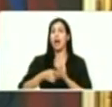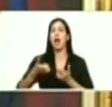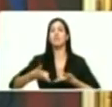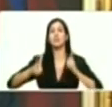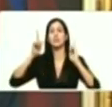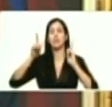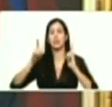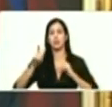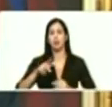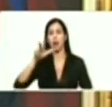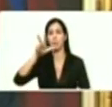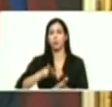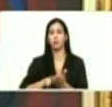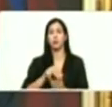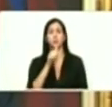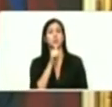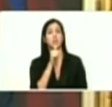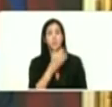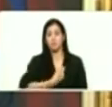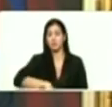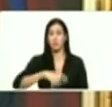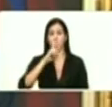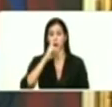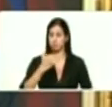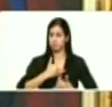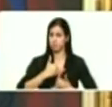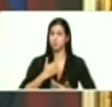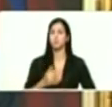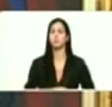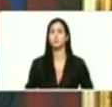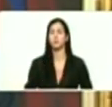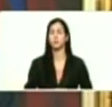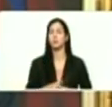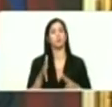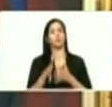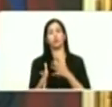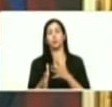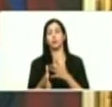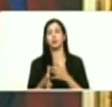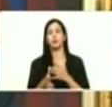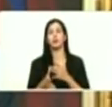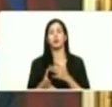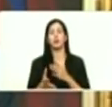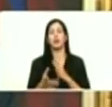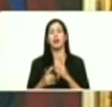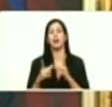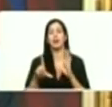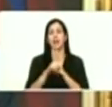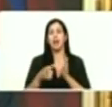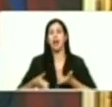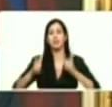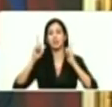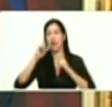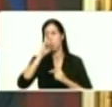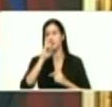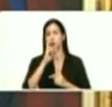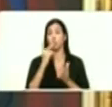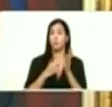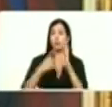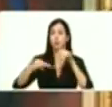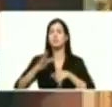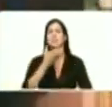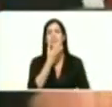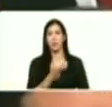aprobada por el presidente Nicolás Maduro Moro en el marco de la ley habilitante de diciembre del año 2014